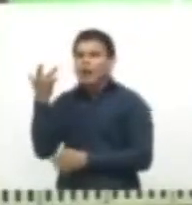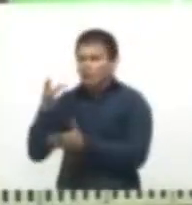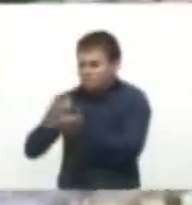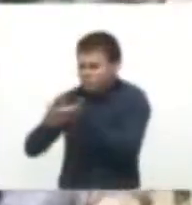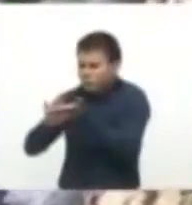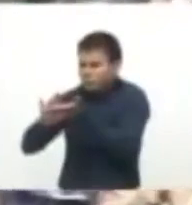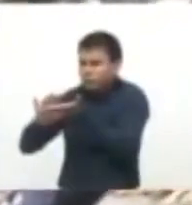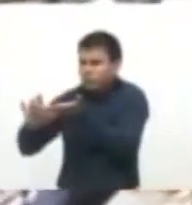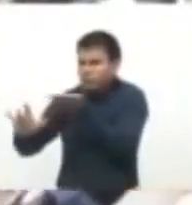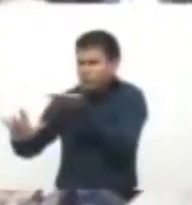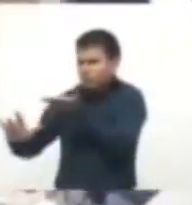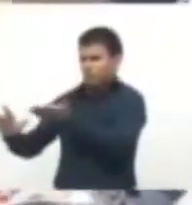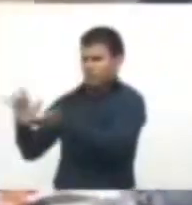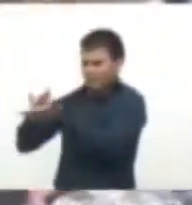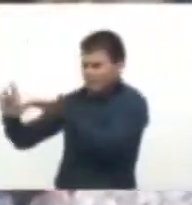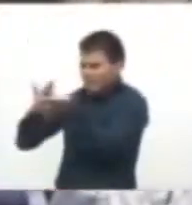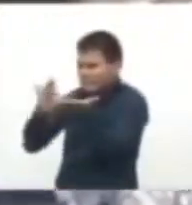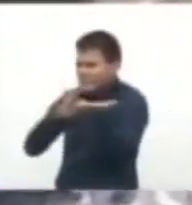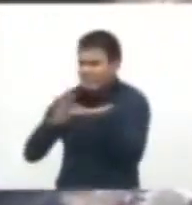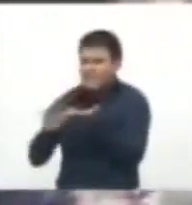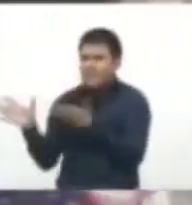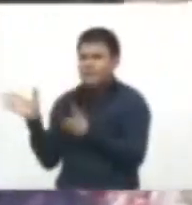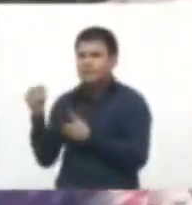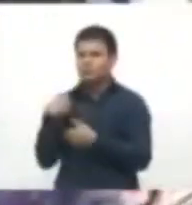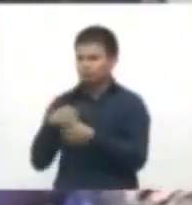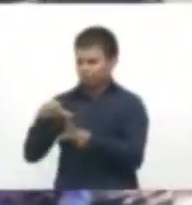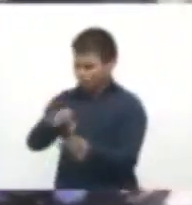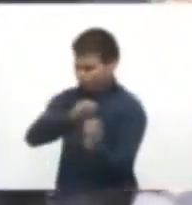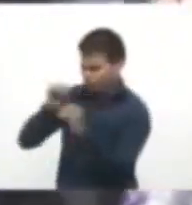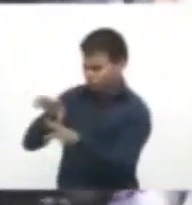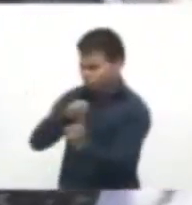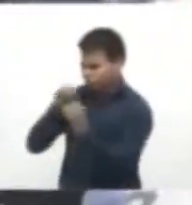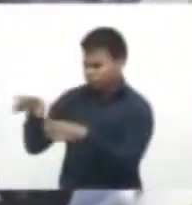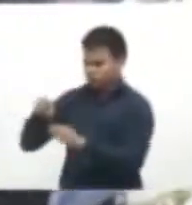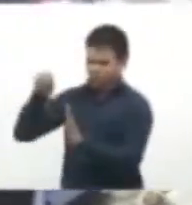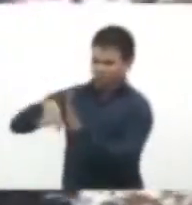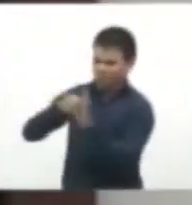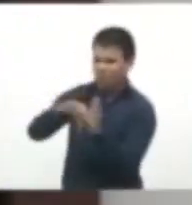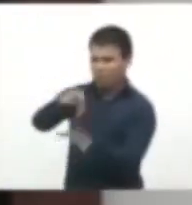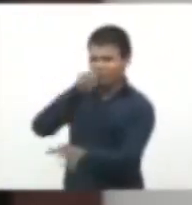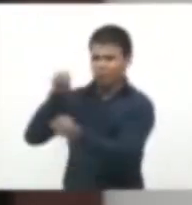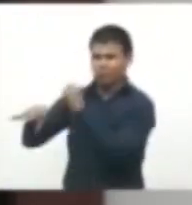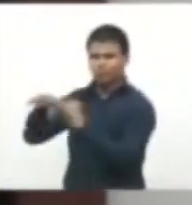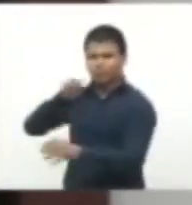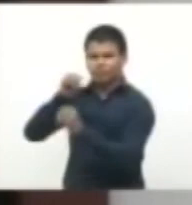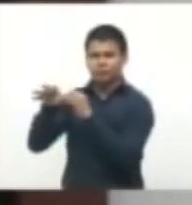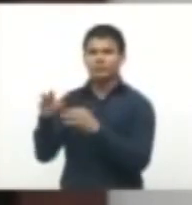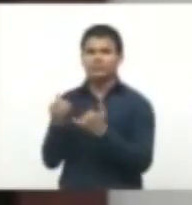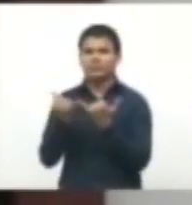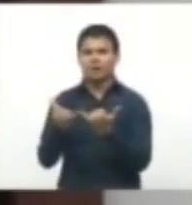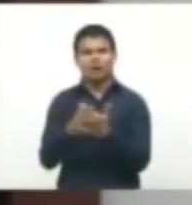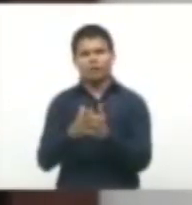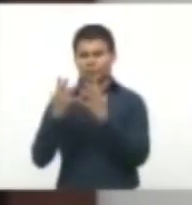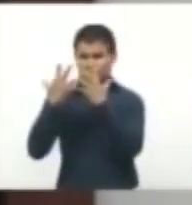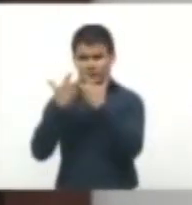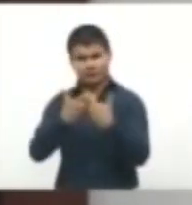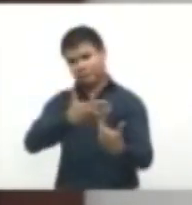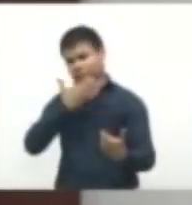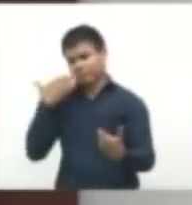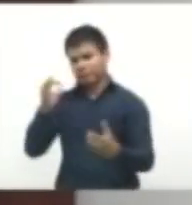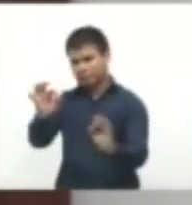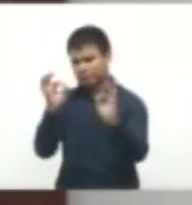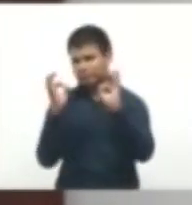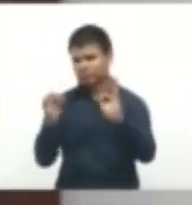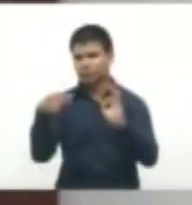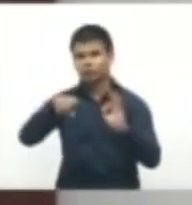y se prevé recolectar más de 350 toneladas de basura. El mercado es la mejor empresa de la ciudad, es donde todos